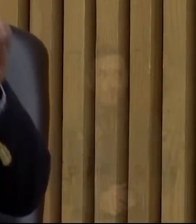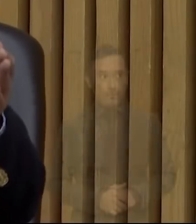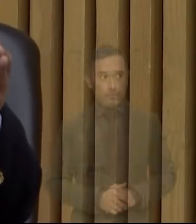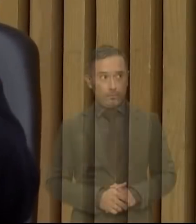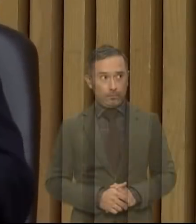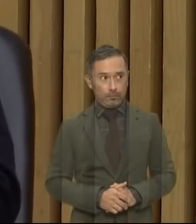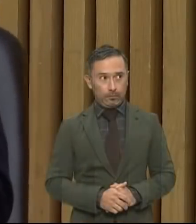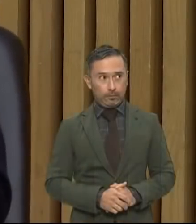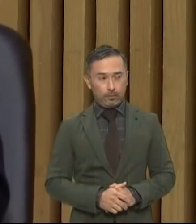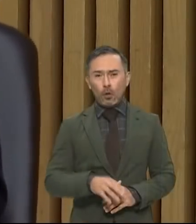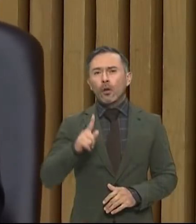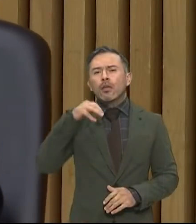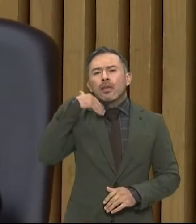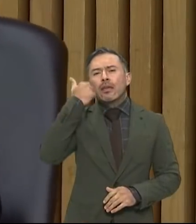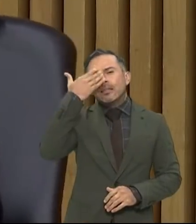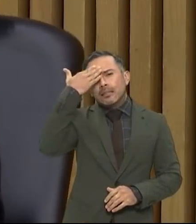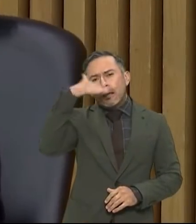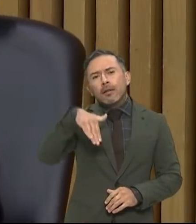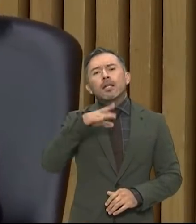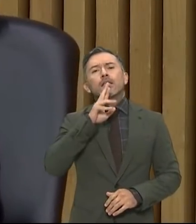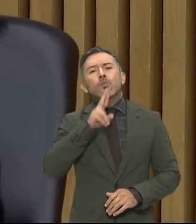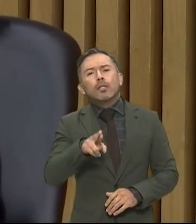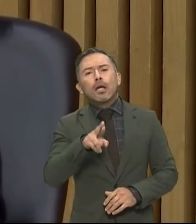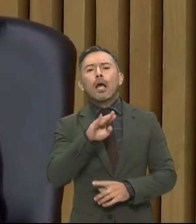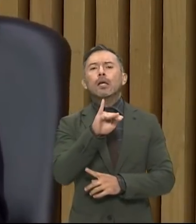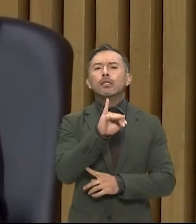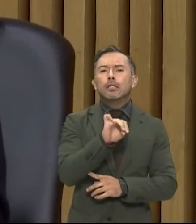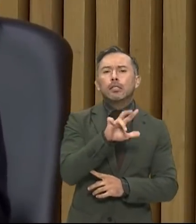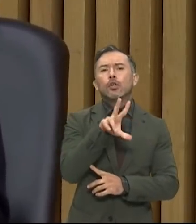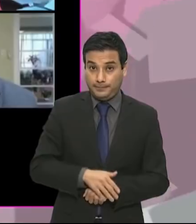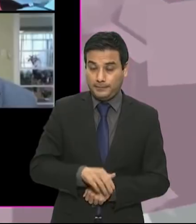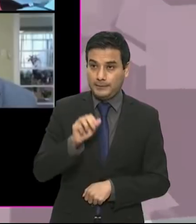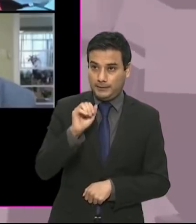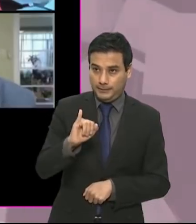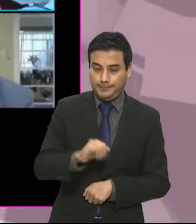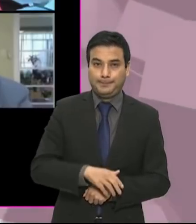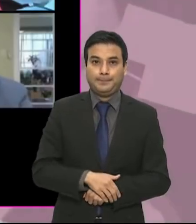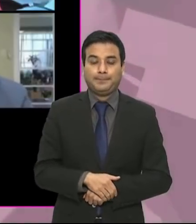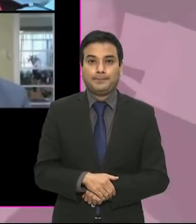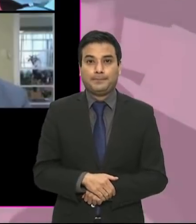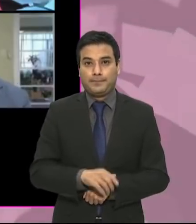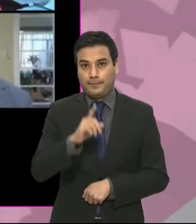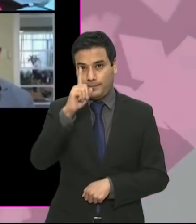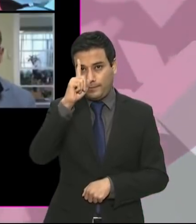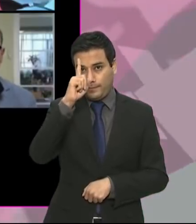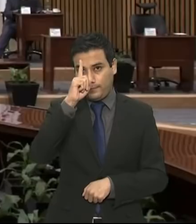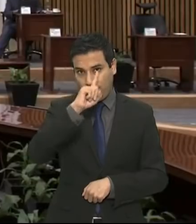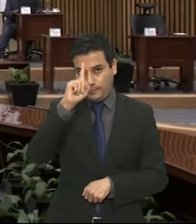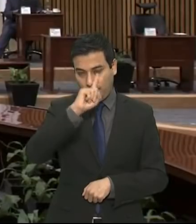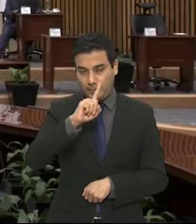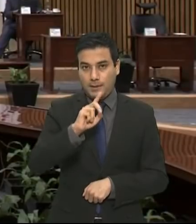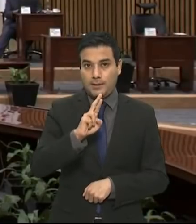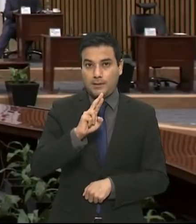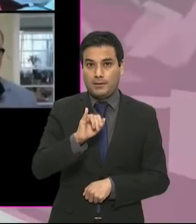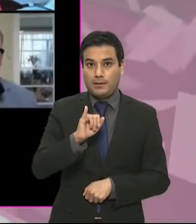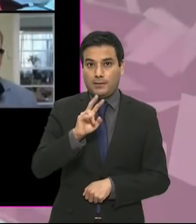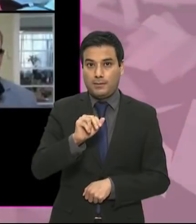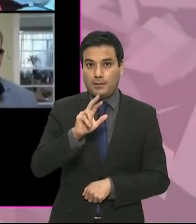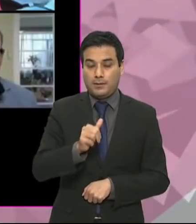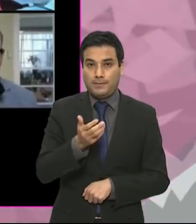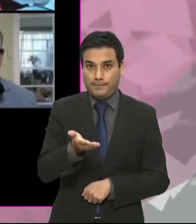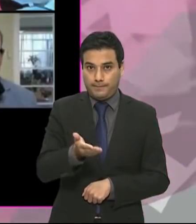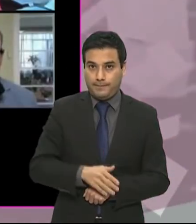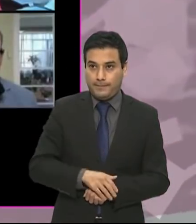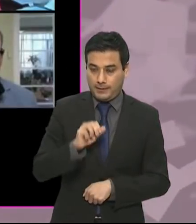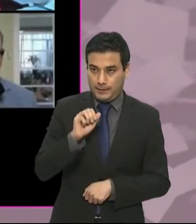se generó una discusión en la que consejeros, representantes de partidos y consejeros del Poder Legislativo se lanzaron cuestionamientos